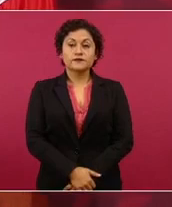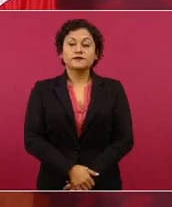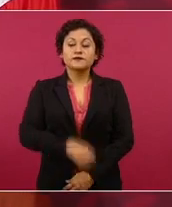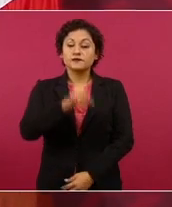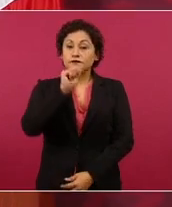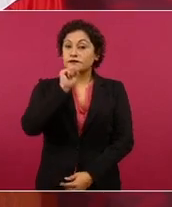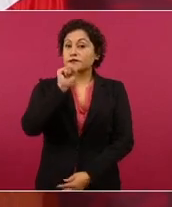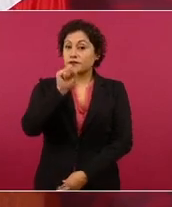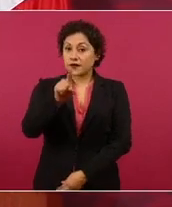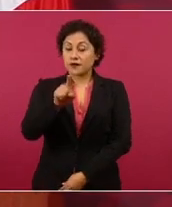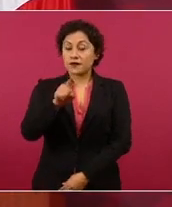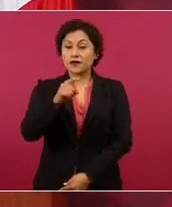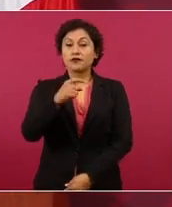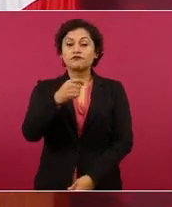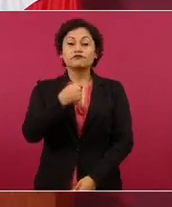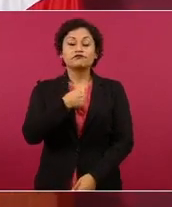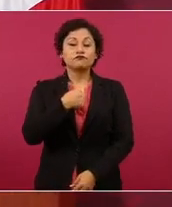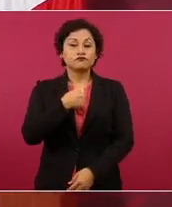aprovecho para